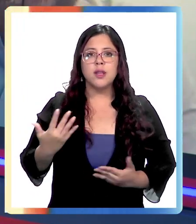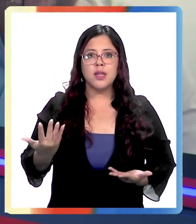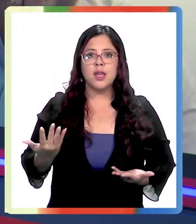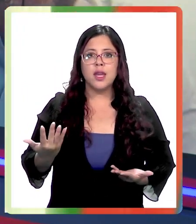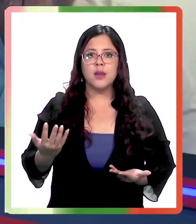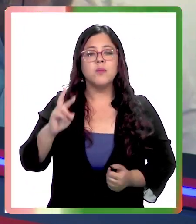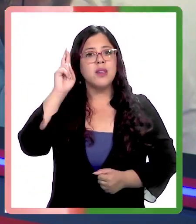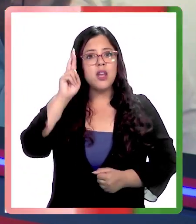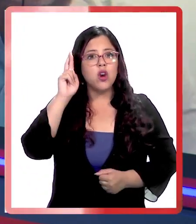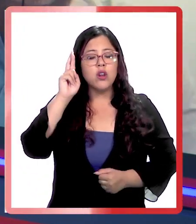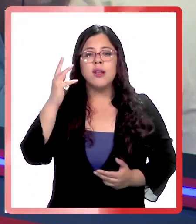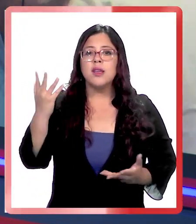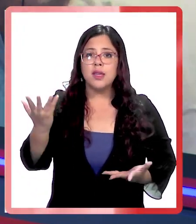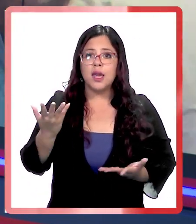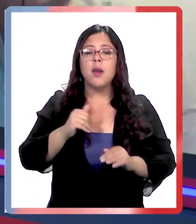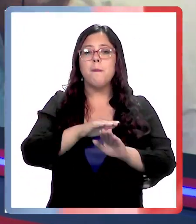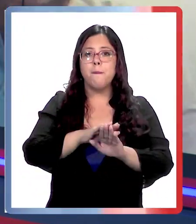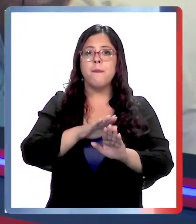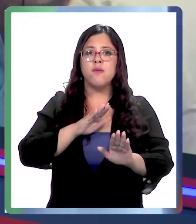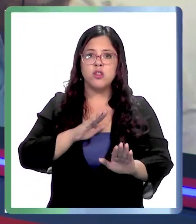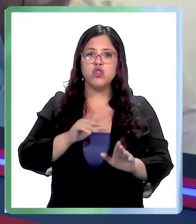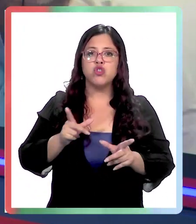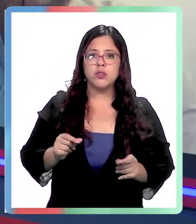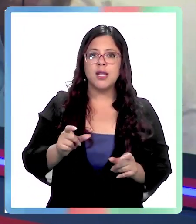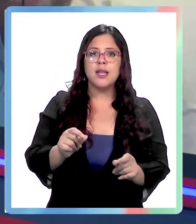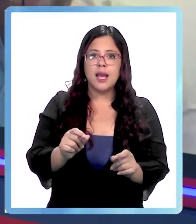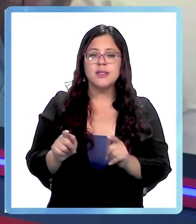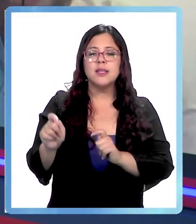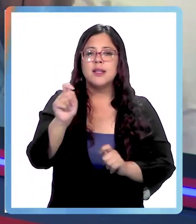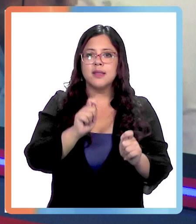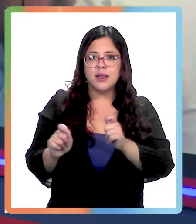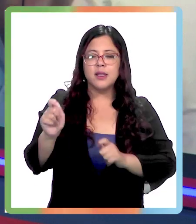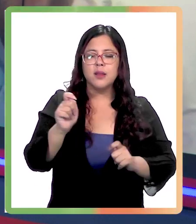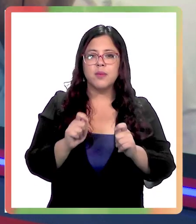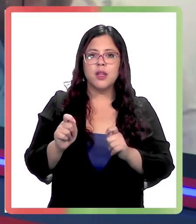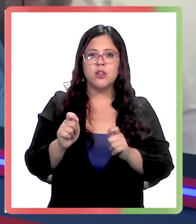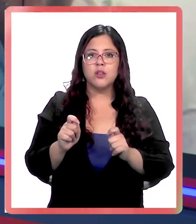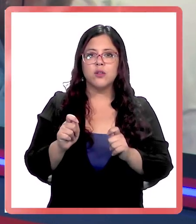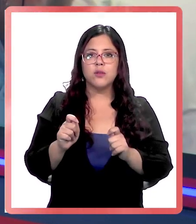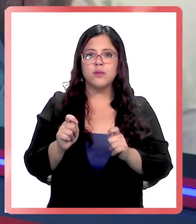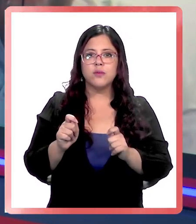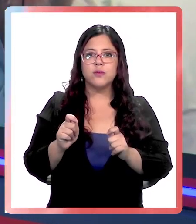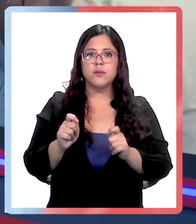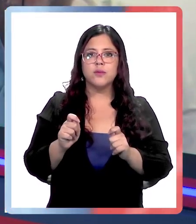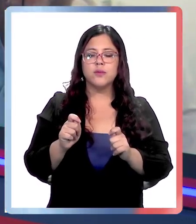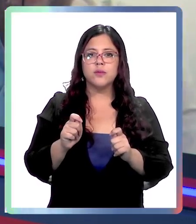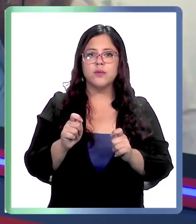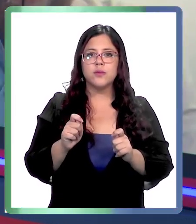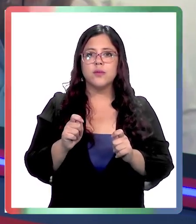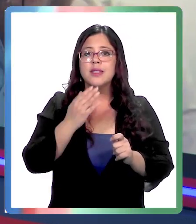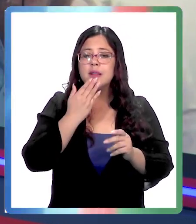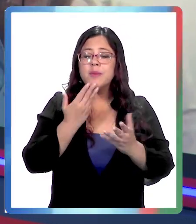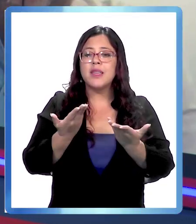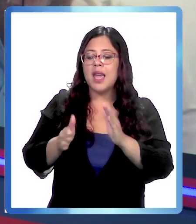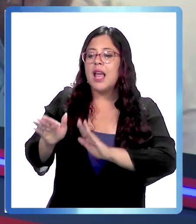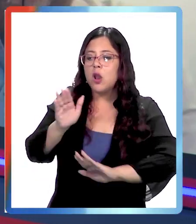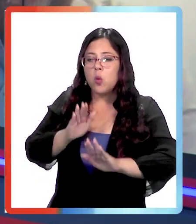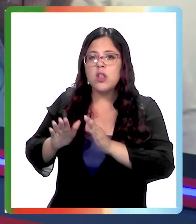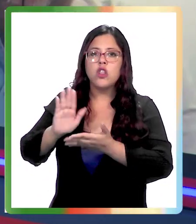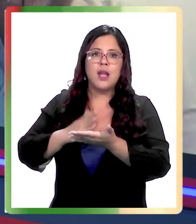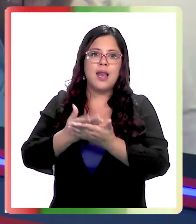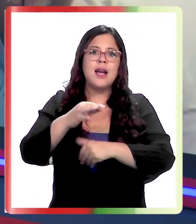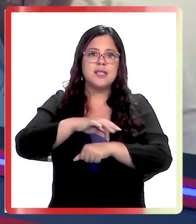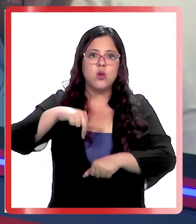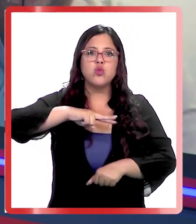importante, recordar la prevención de este cáncer, el tratamiento y también el cuidado